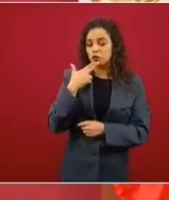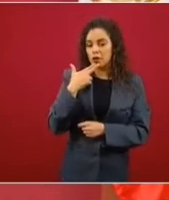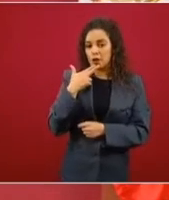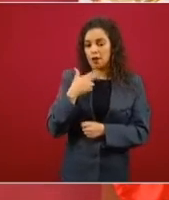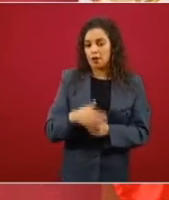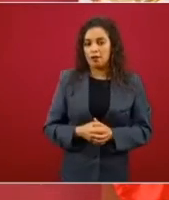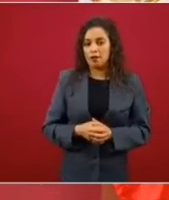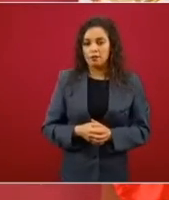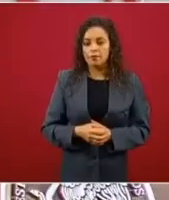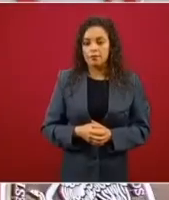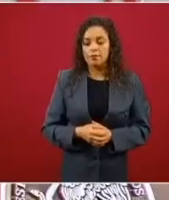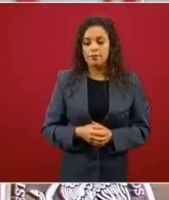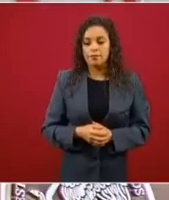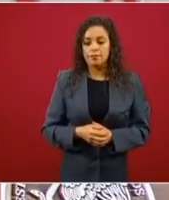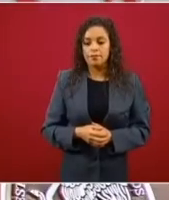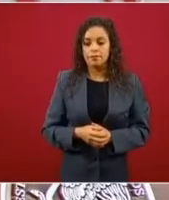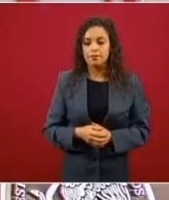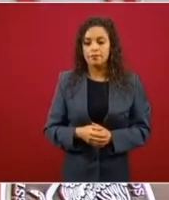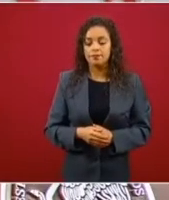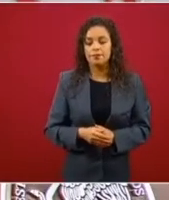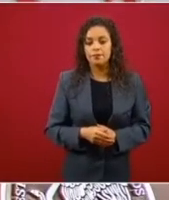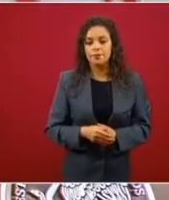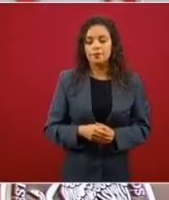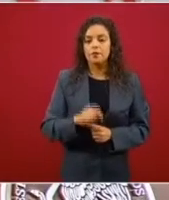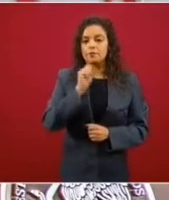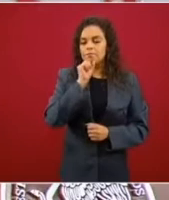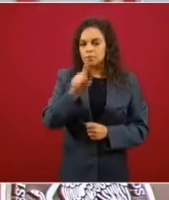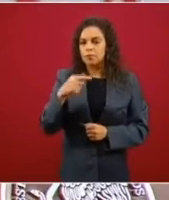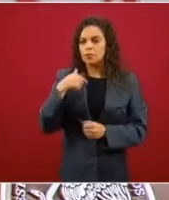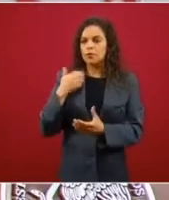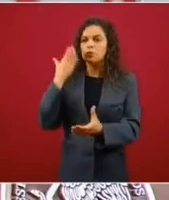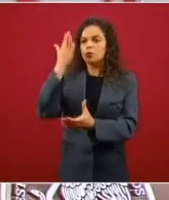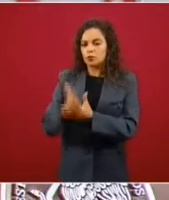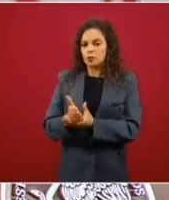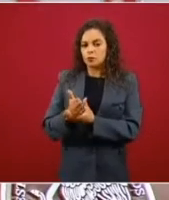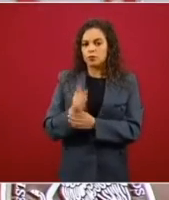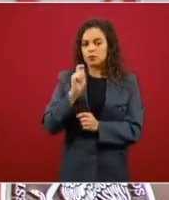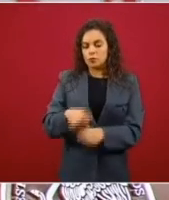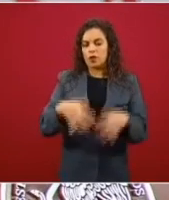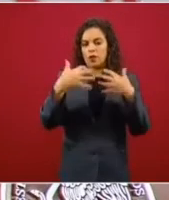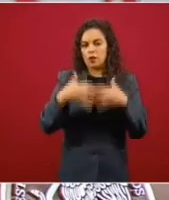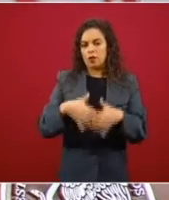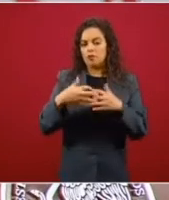y voy a visitar también la refinería de Minatitlán.